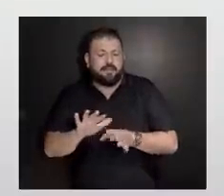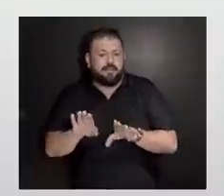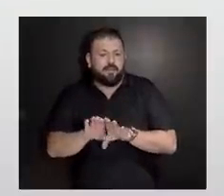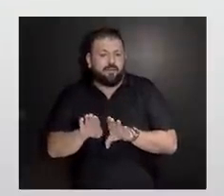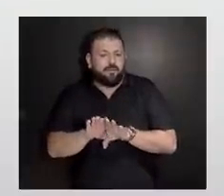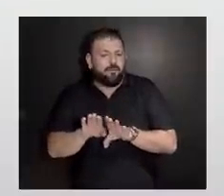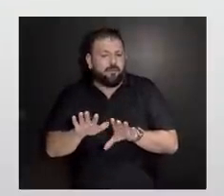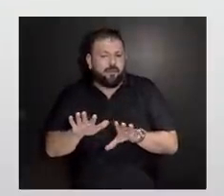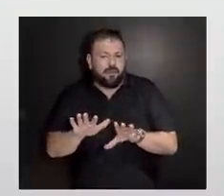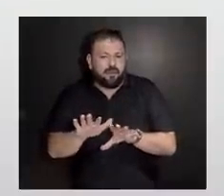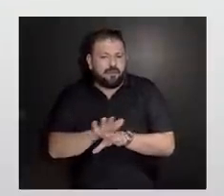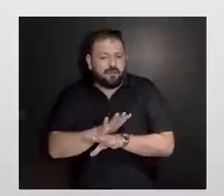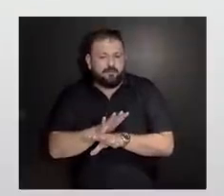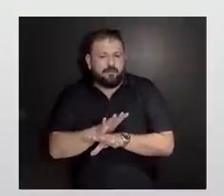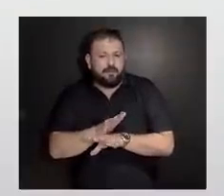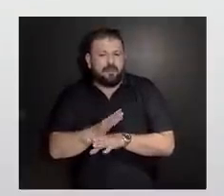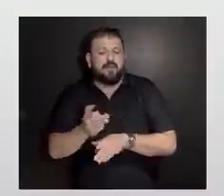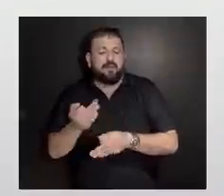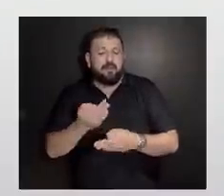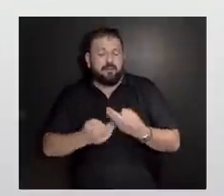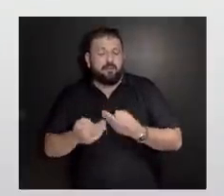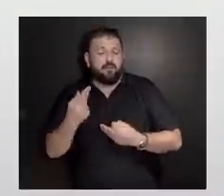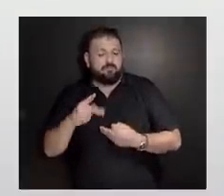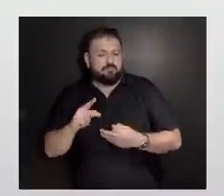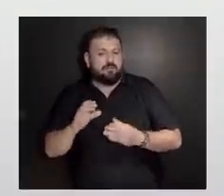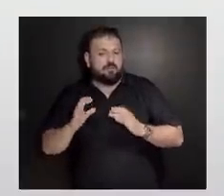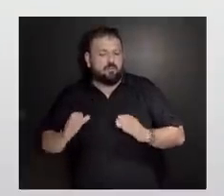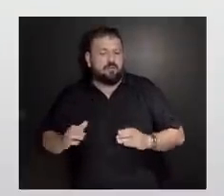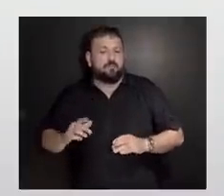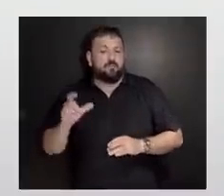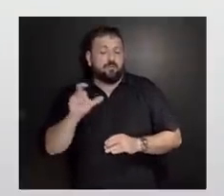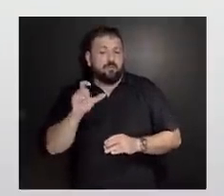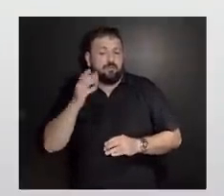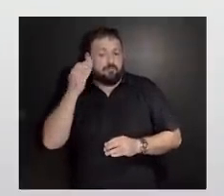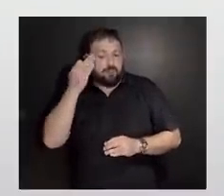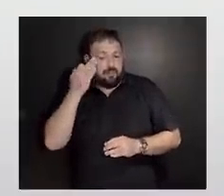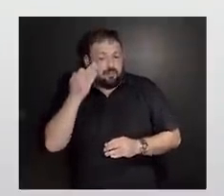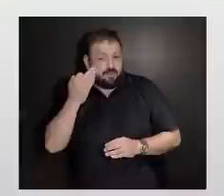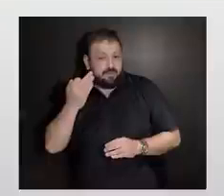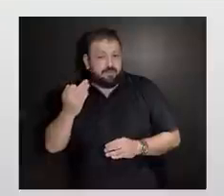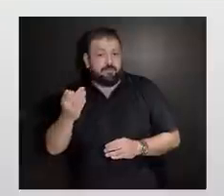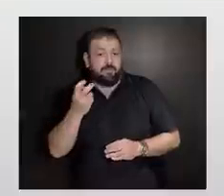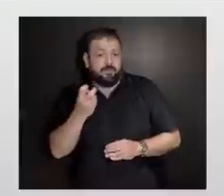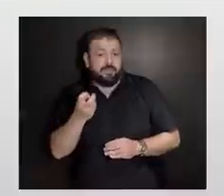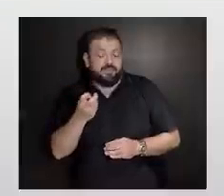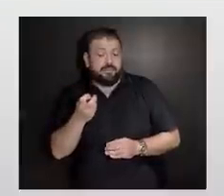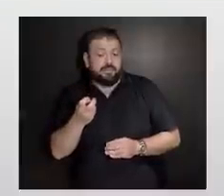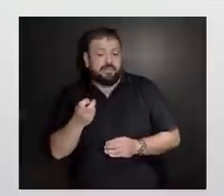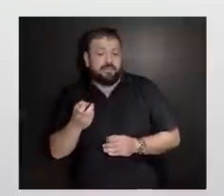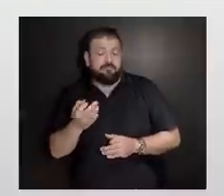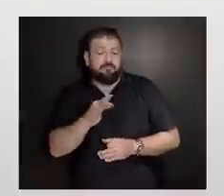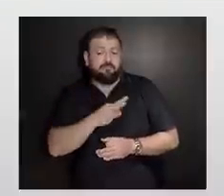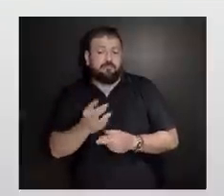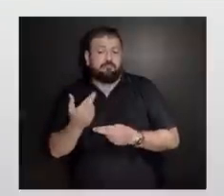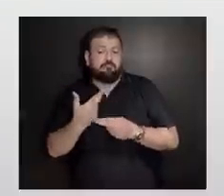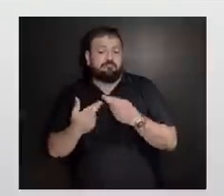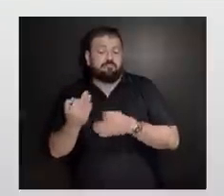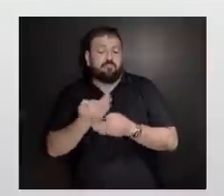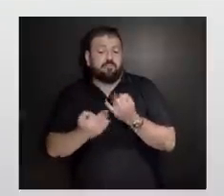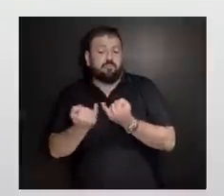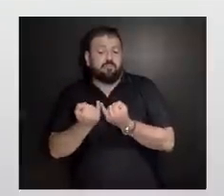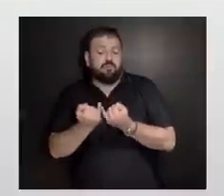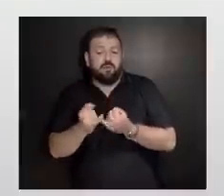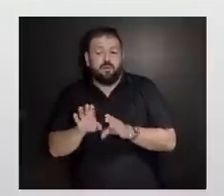empiece a acumular en nuestro organismo y pues a largo plazo esta glucosa va a superar como la cantidad que tiene